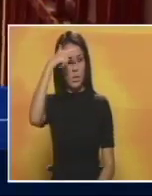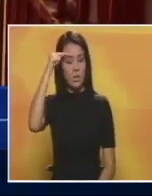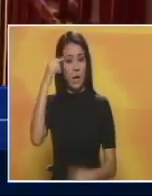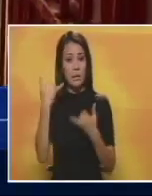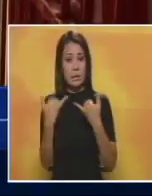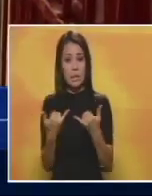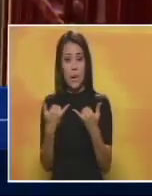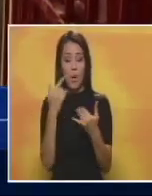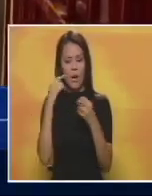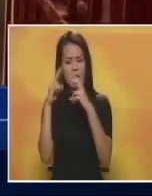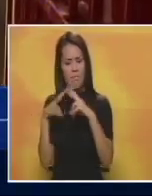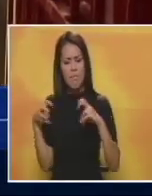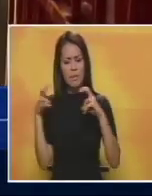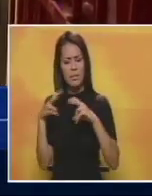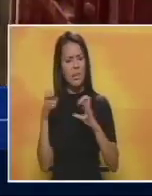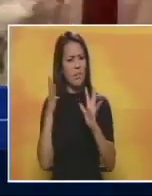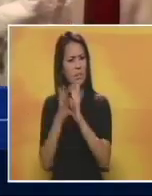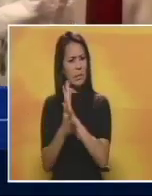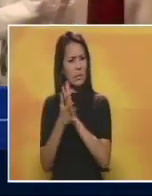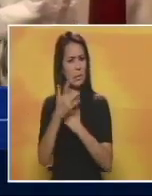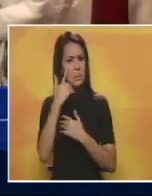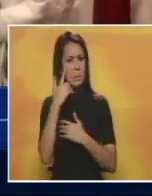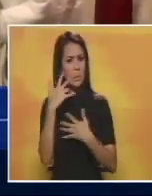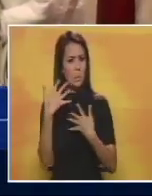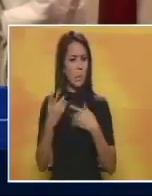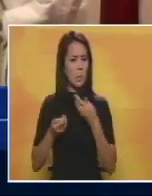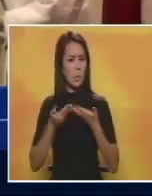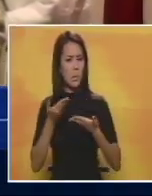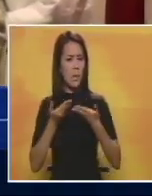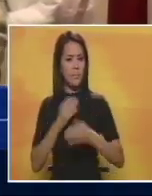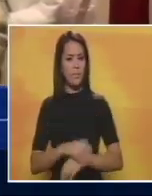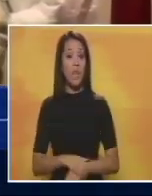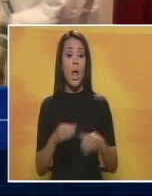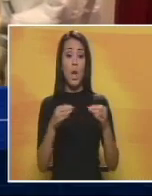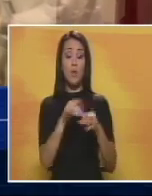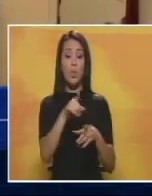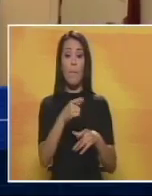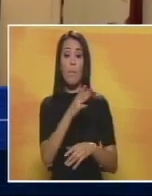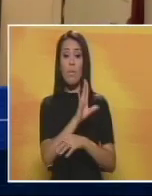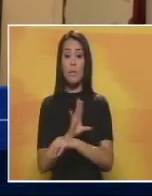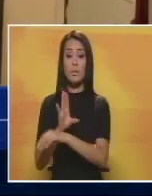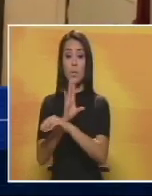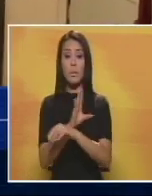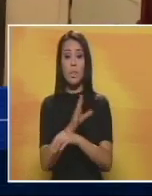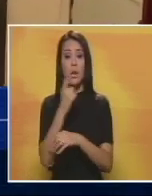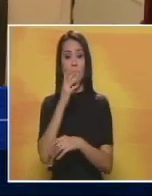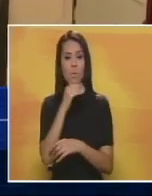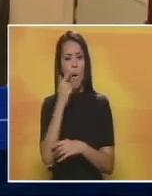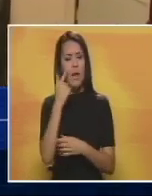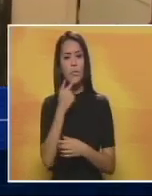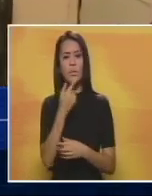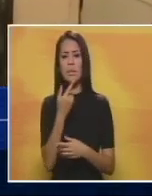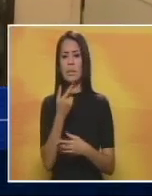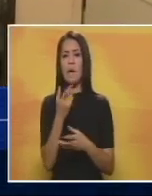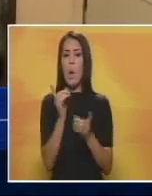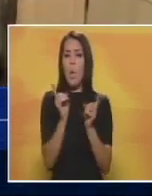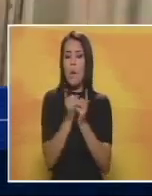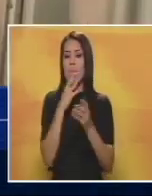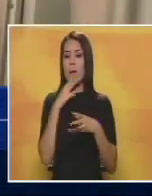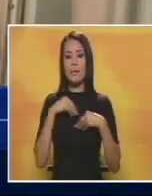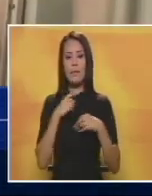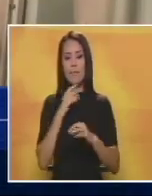está siendo investigado. El Cuerpo de Seguridad no dio detalles sobre el posible contenido del paquete o su